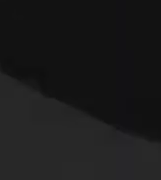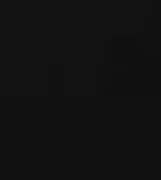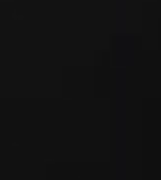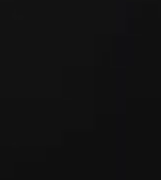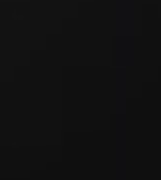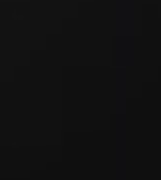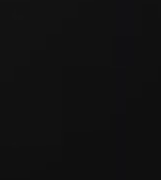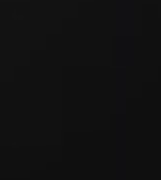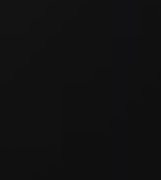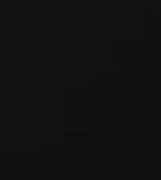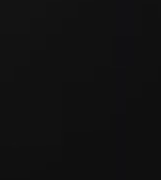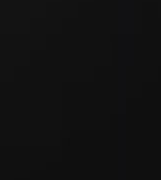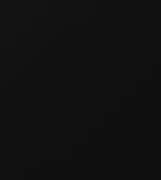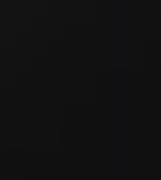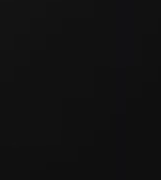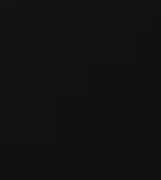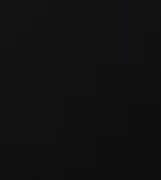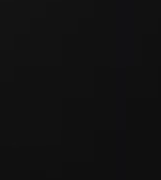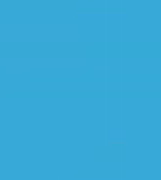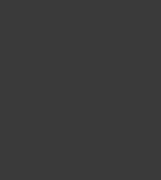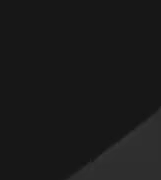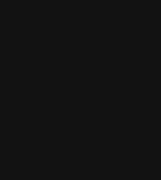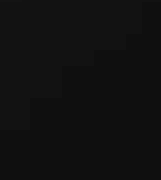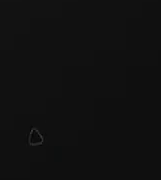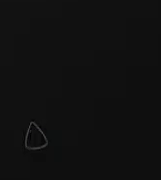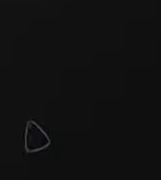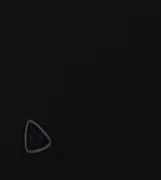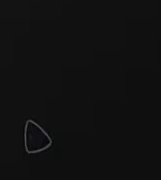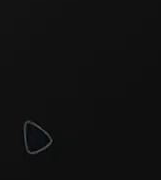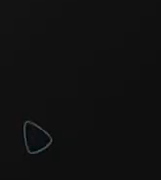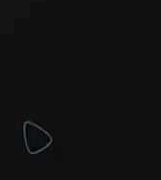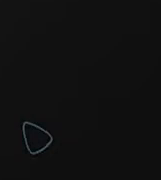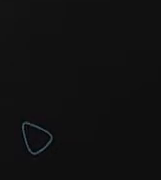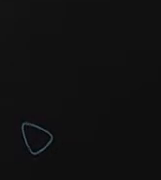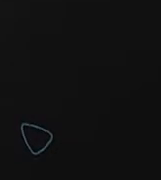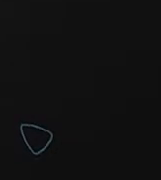horas, por Ecuador TV. Comparte la emoción.